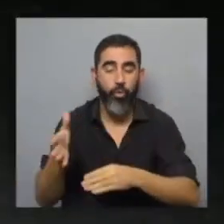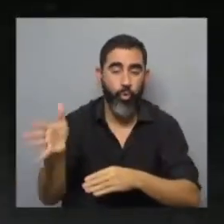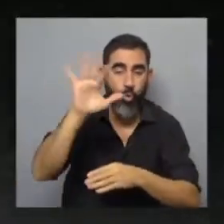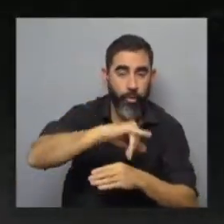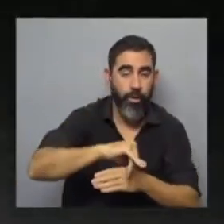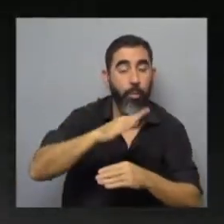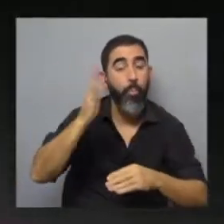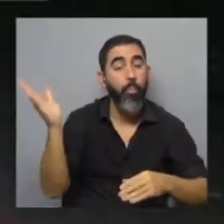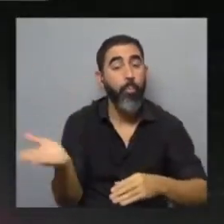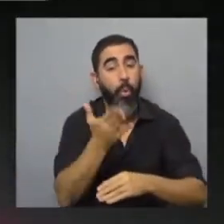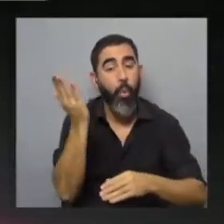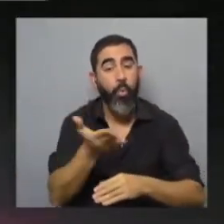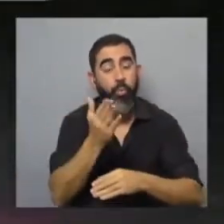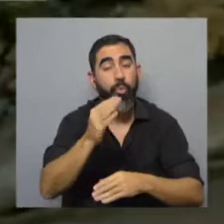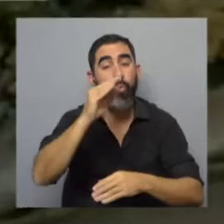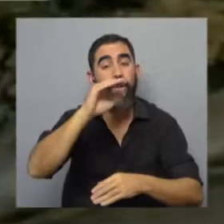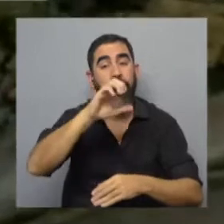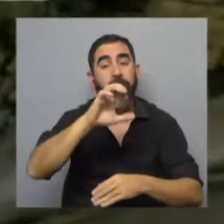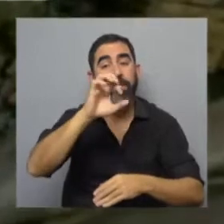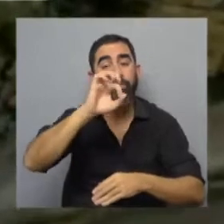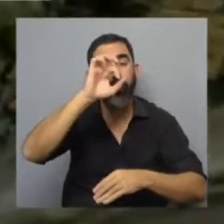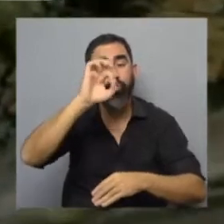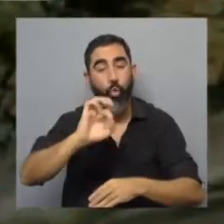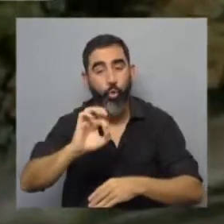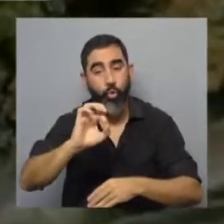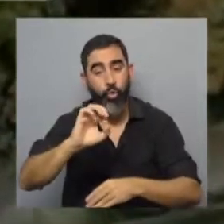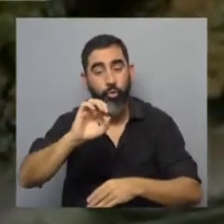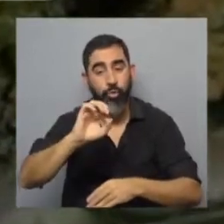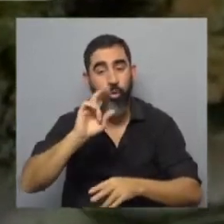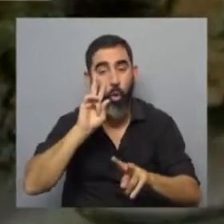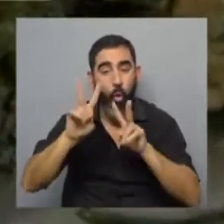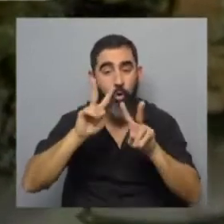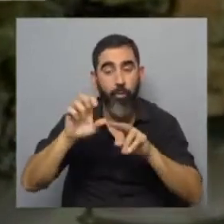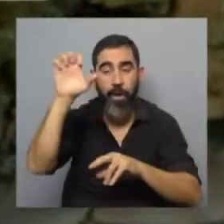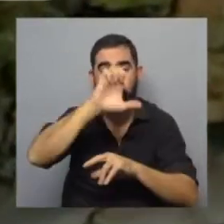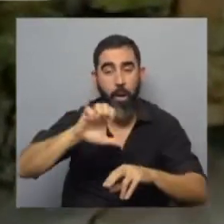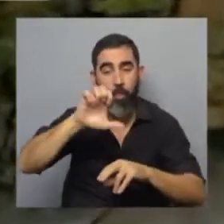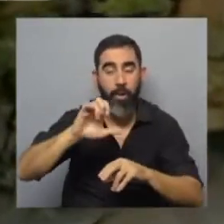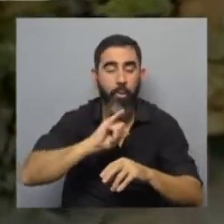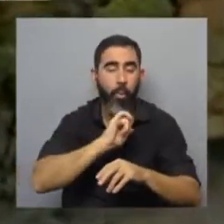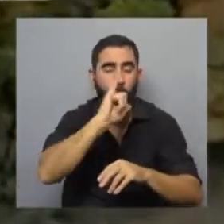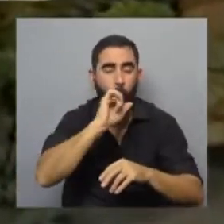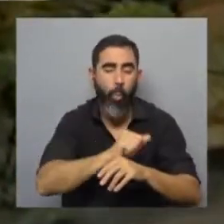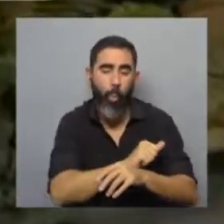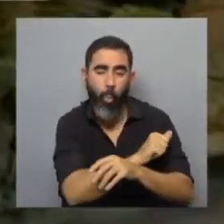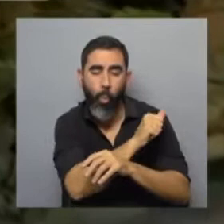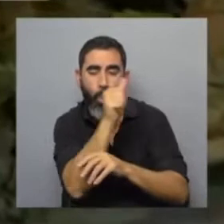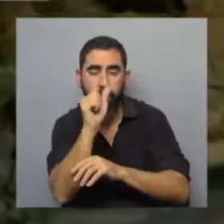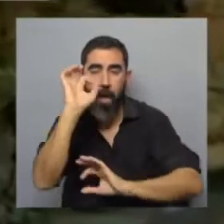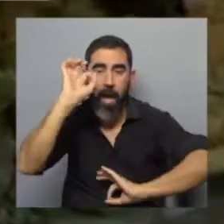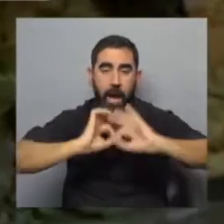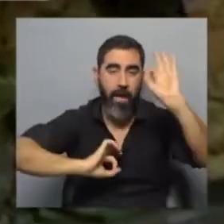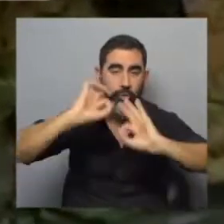una producción del ESO, el European Southern Observatory. De la Tierra al Universo es un raconto del desarrollo de la astronomía